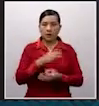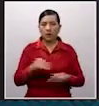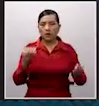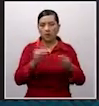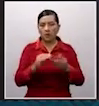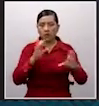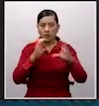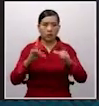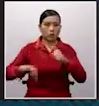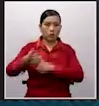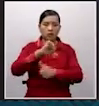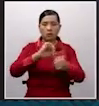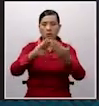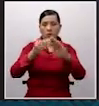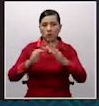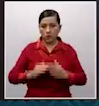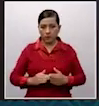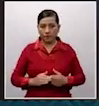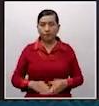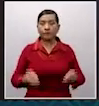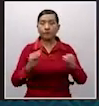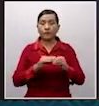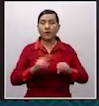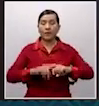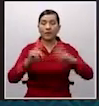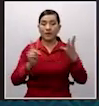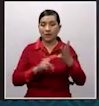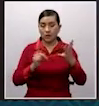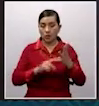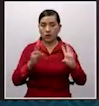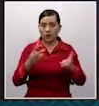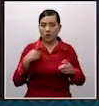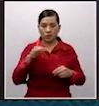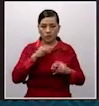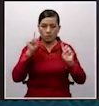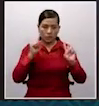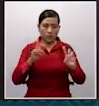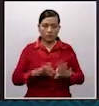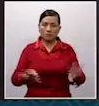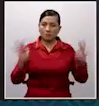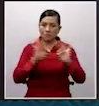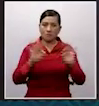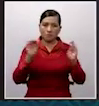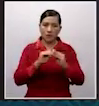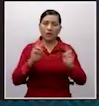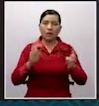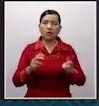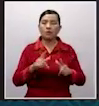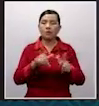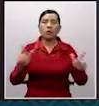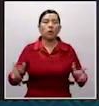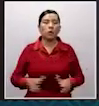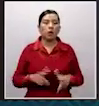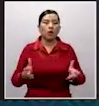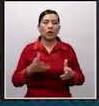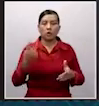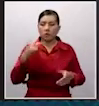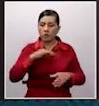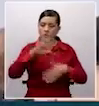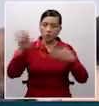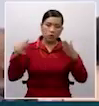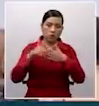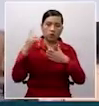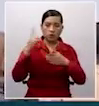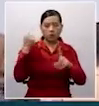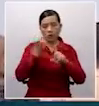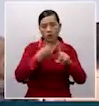la comunidad; y el cuarto componente, que creemos nosotros uno de los más importantes, la regionalización de la lucha contra el